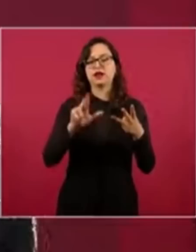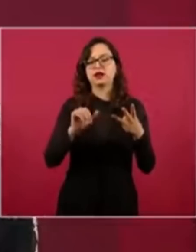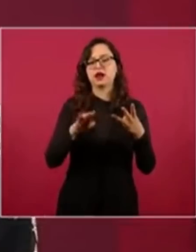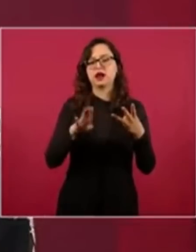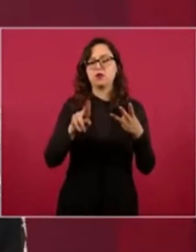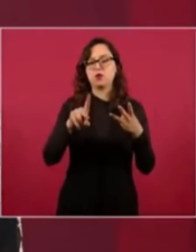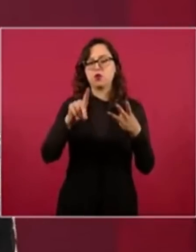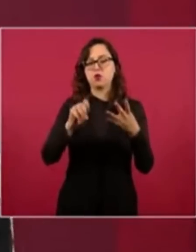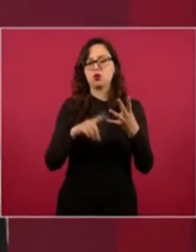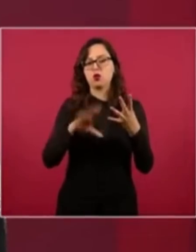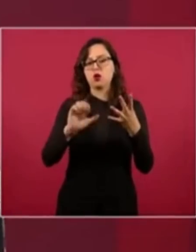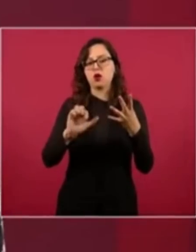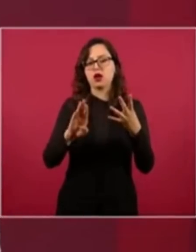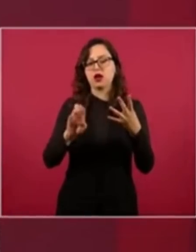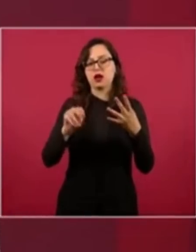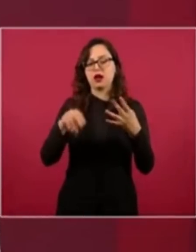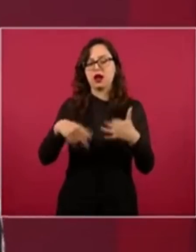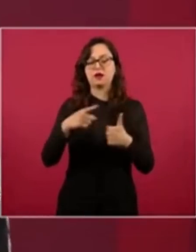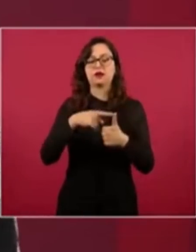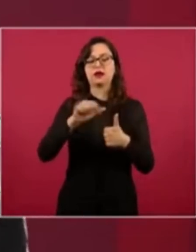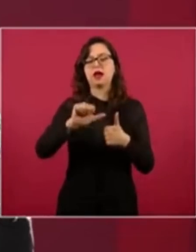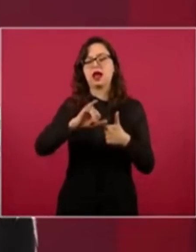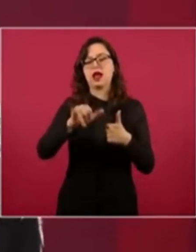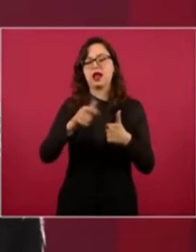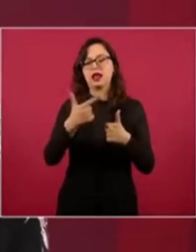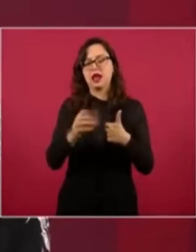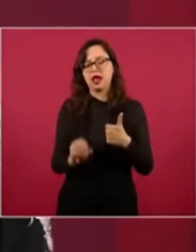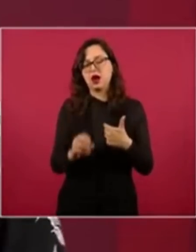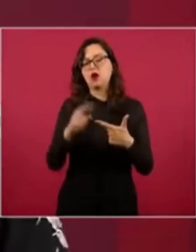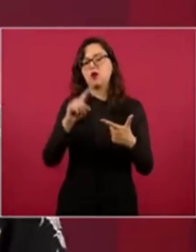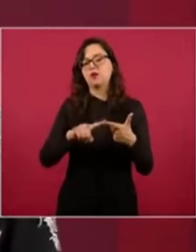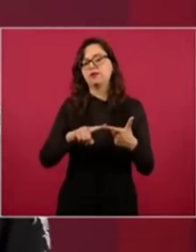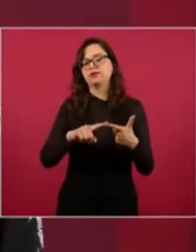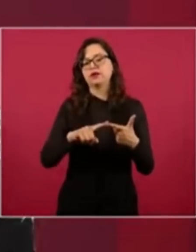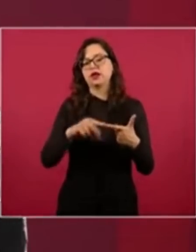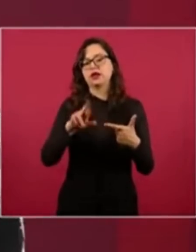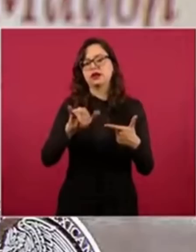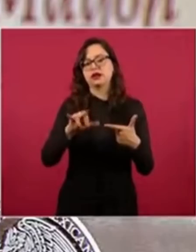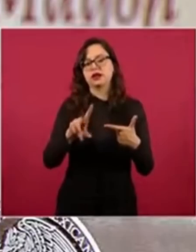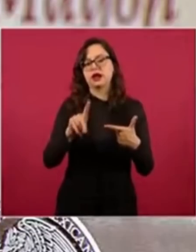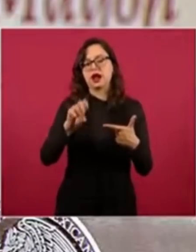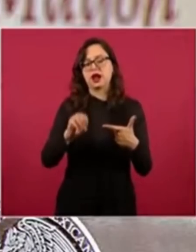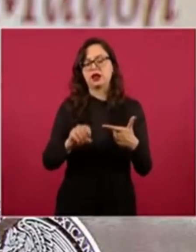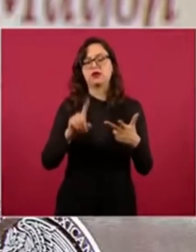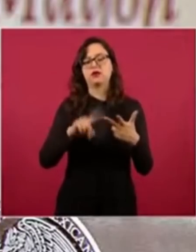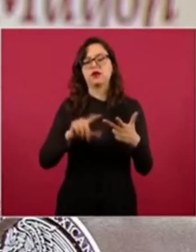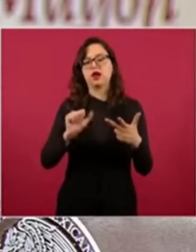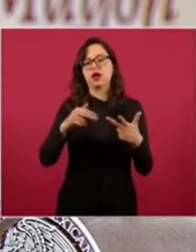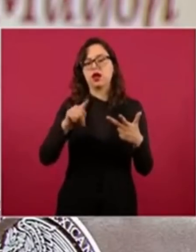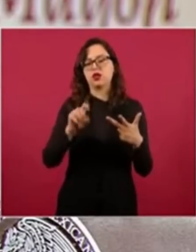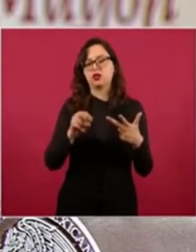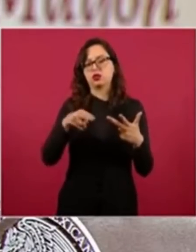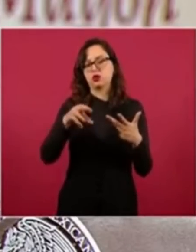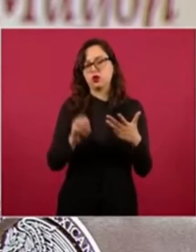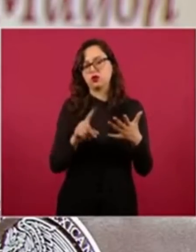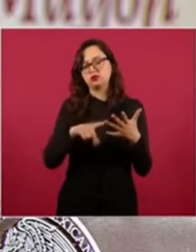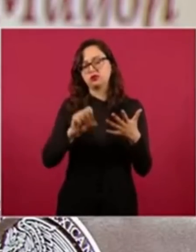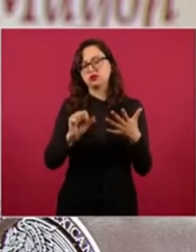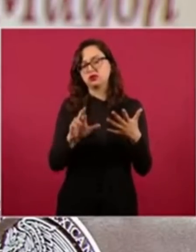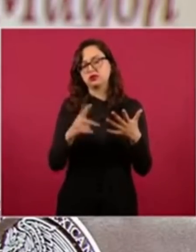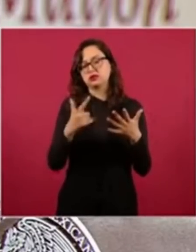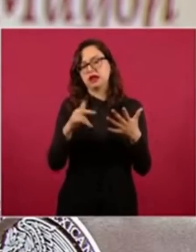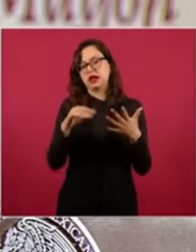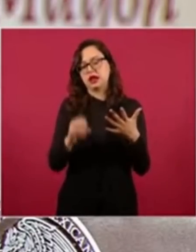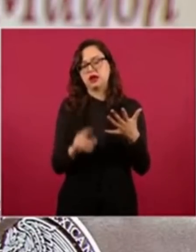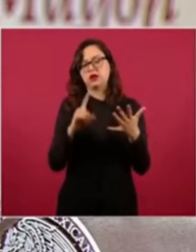Carmen Morán, Alejo Sánchez Cano, Ricardo Alexander Márquez, Antonio Aranda, Sergio